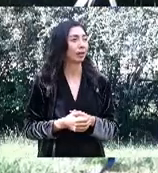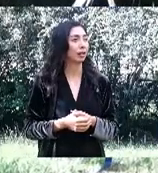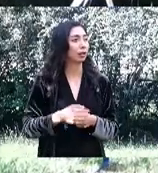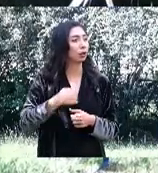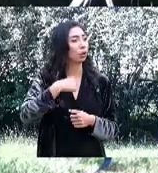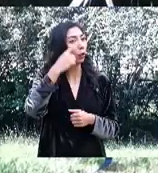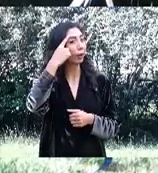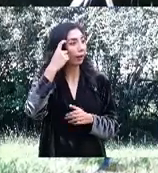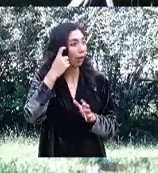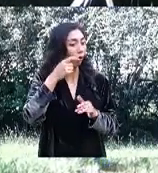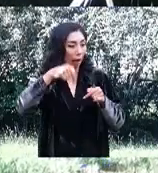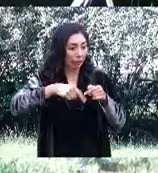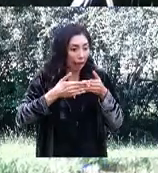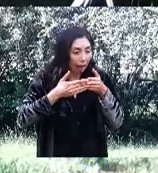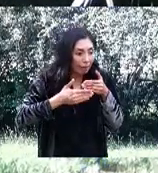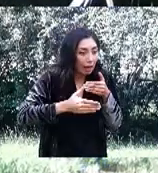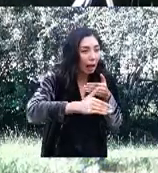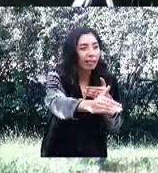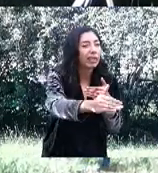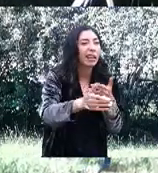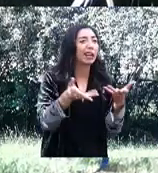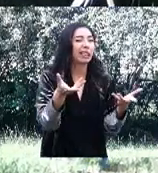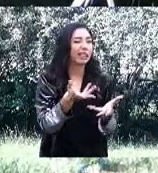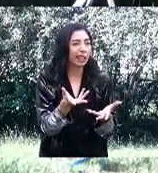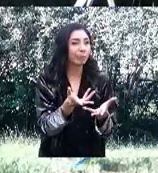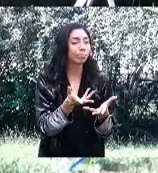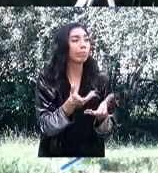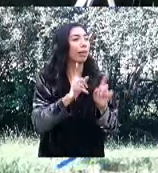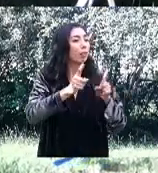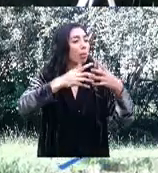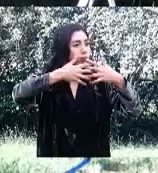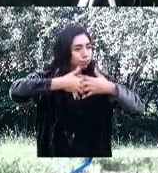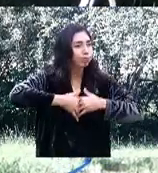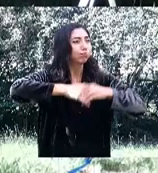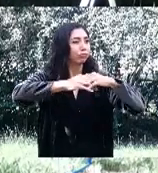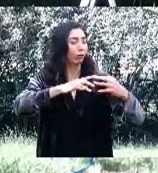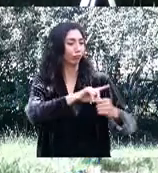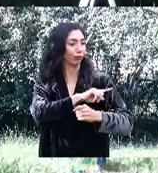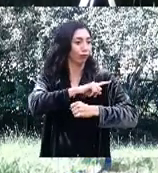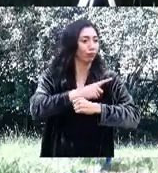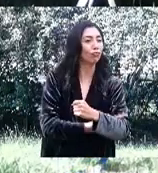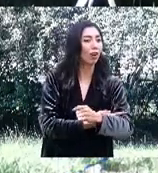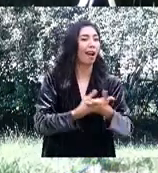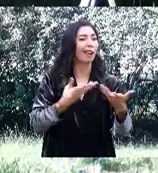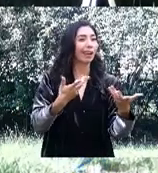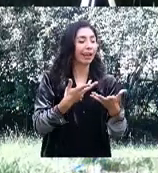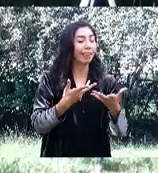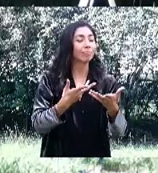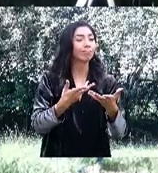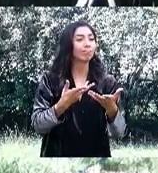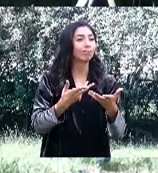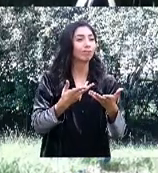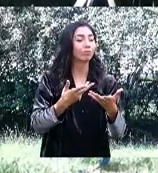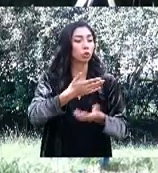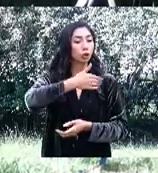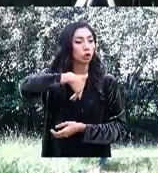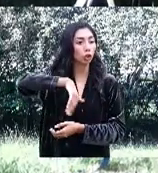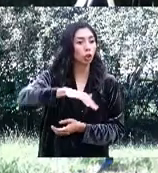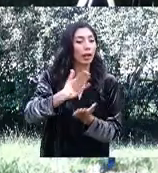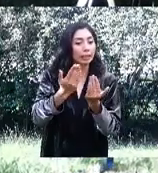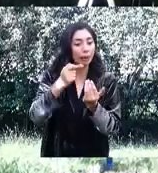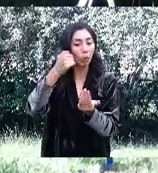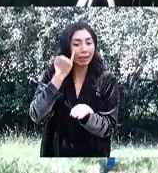delante la conformación la la consolidación de justamente lo que hemos considerado lo que esta